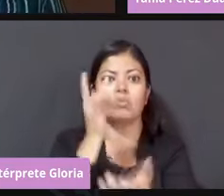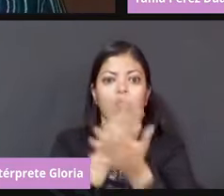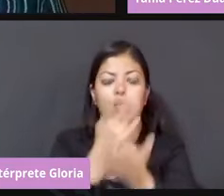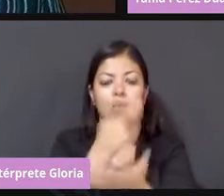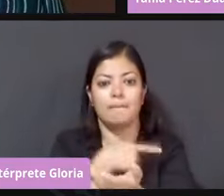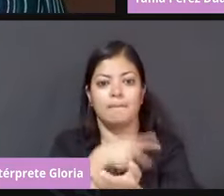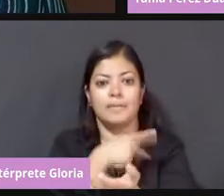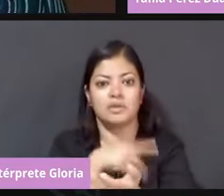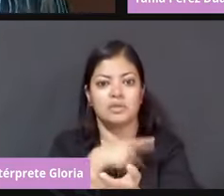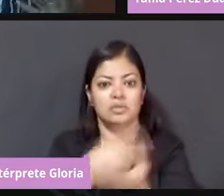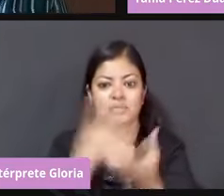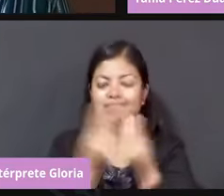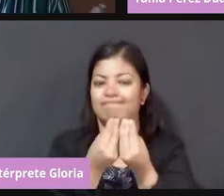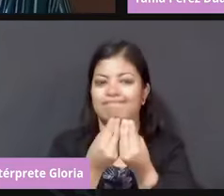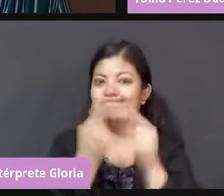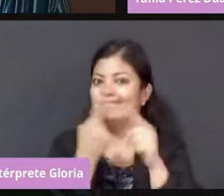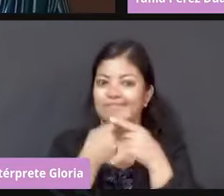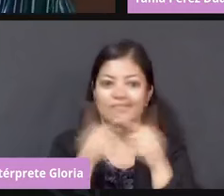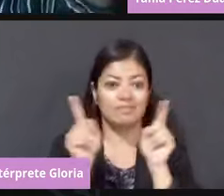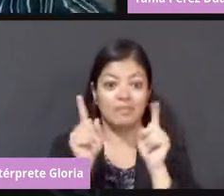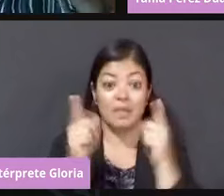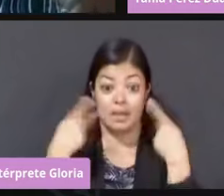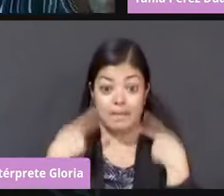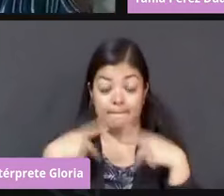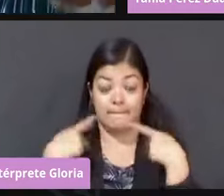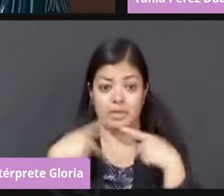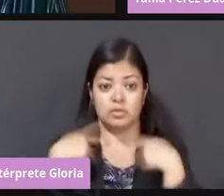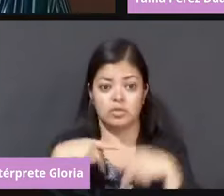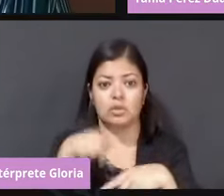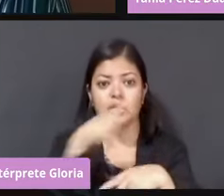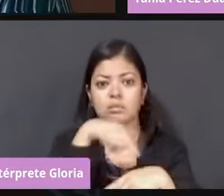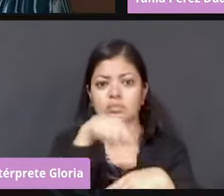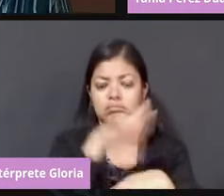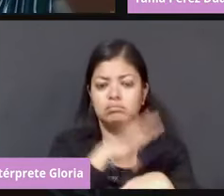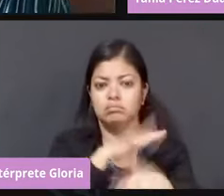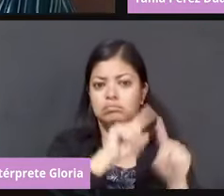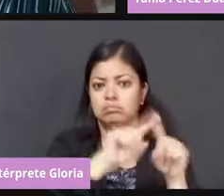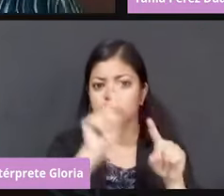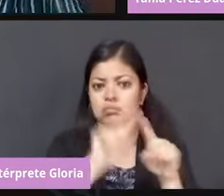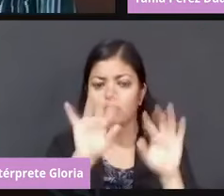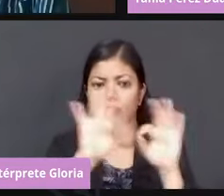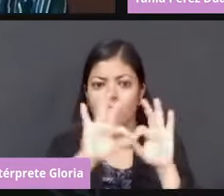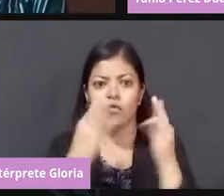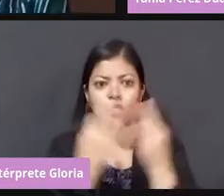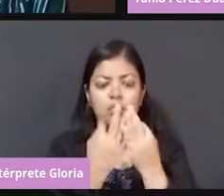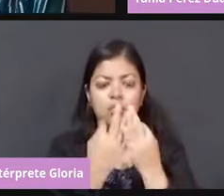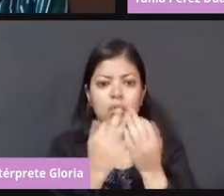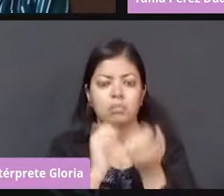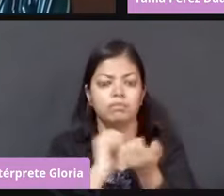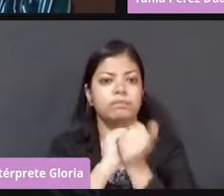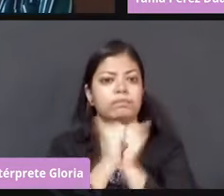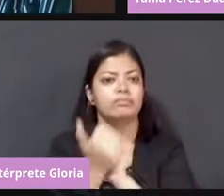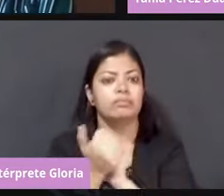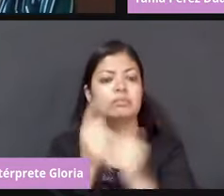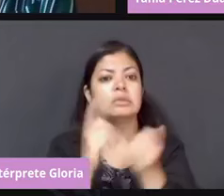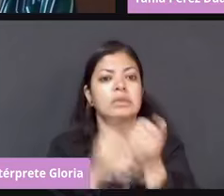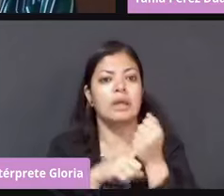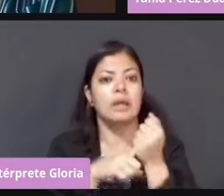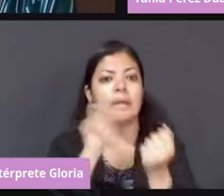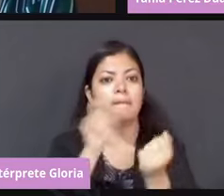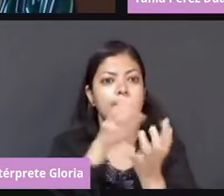misma persona. Y entonces las personas que tienen condiciones diversas, se pierden entre las